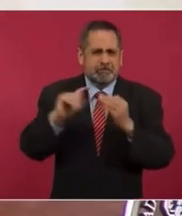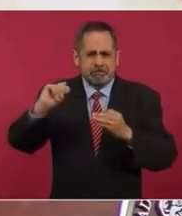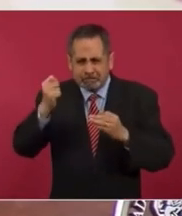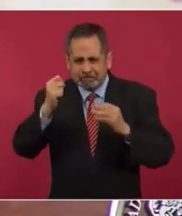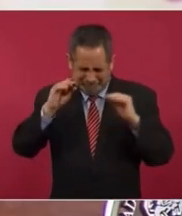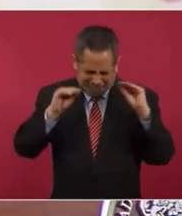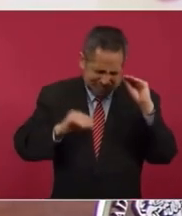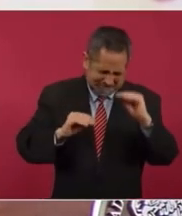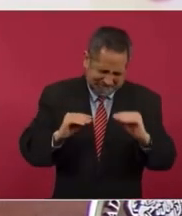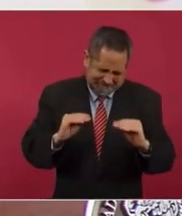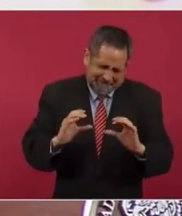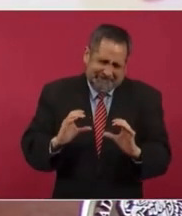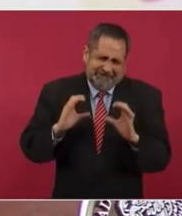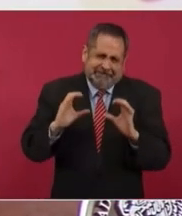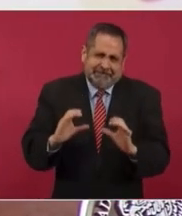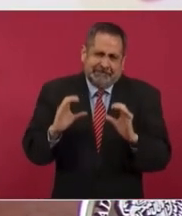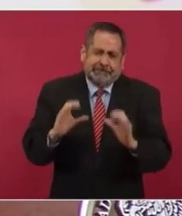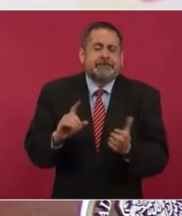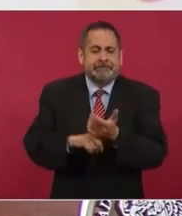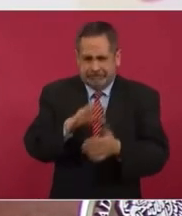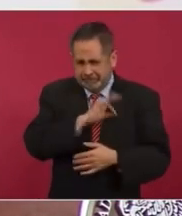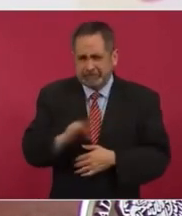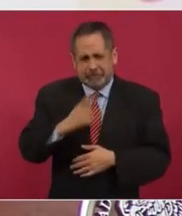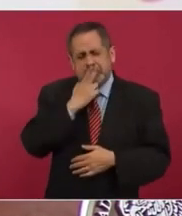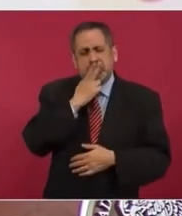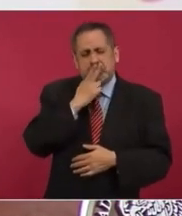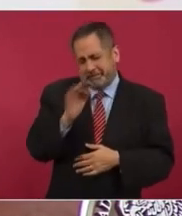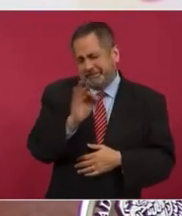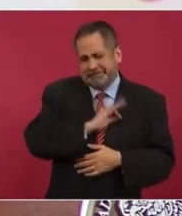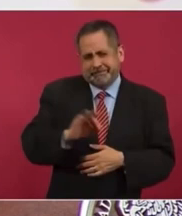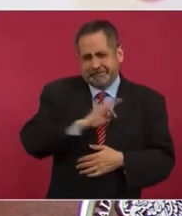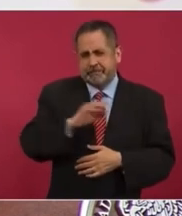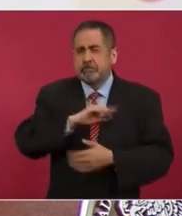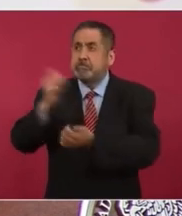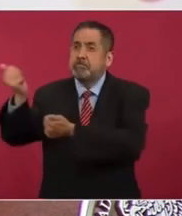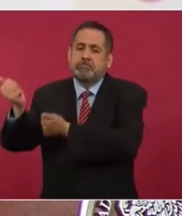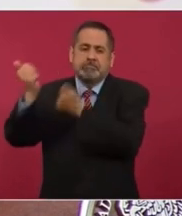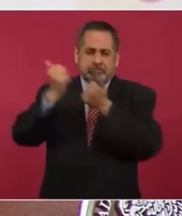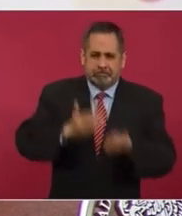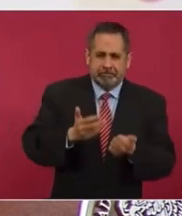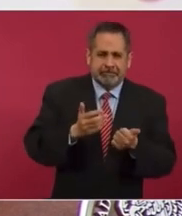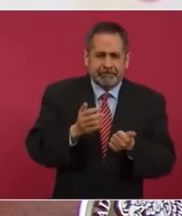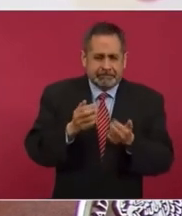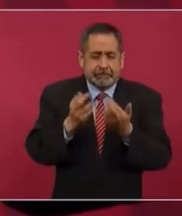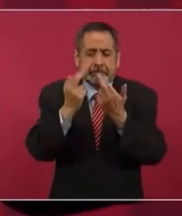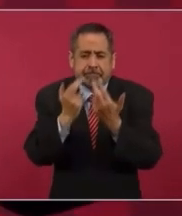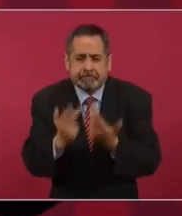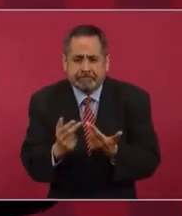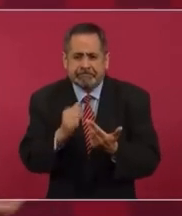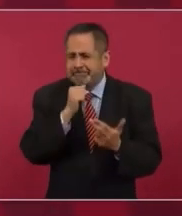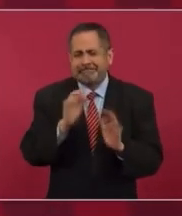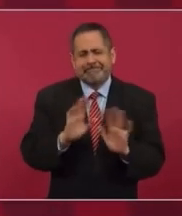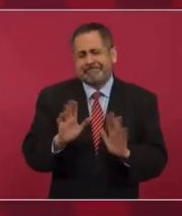tecnología. No. Para cuidarlo y trasladarlo sin